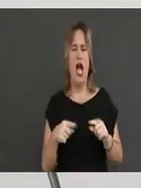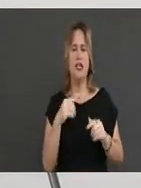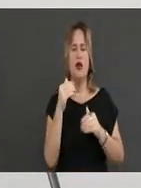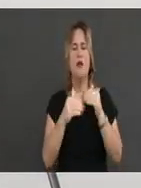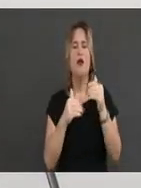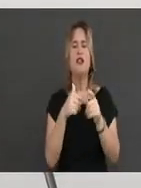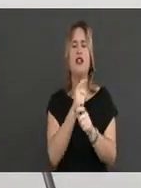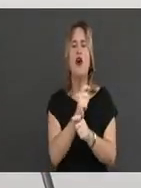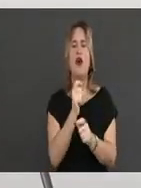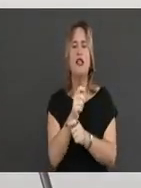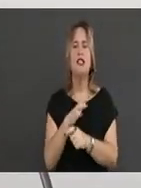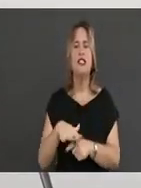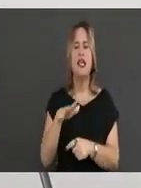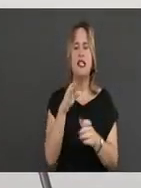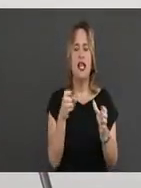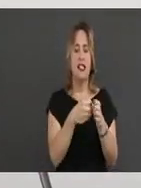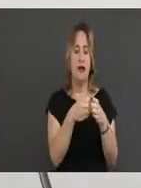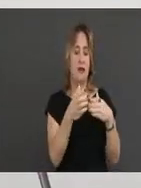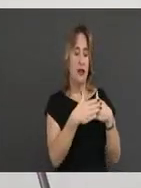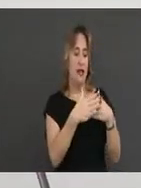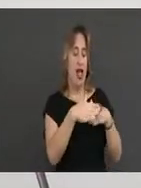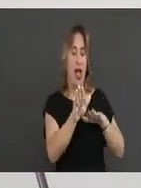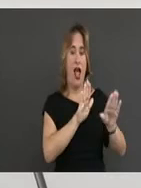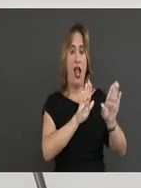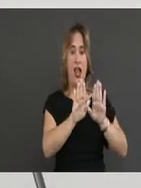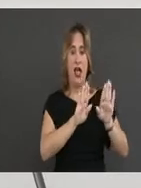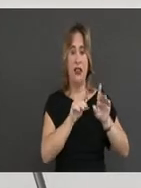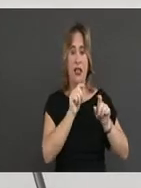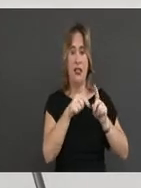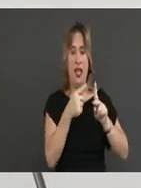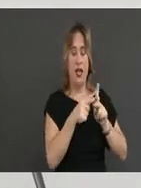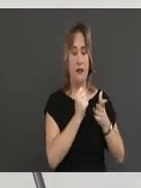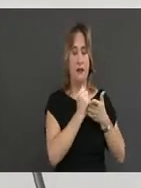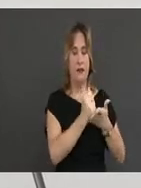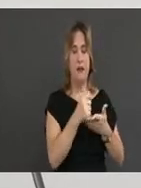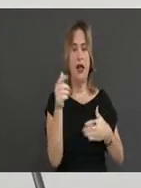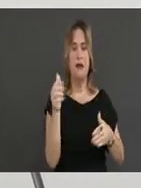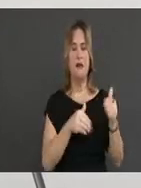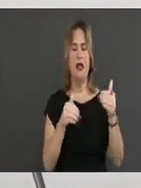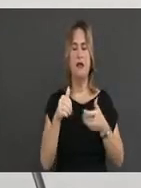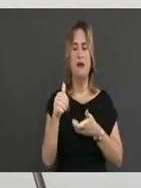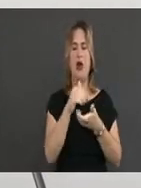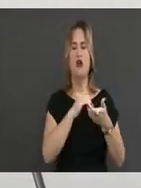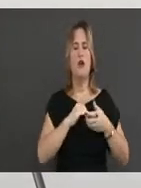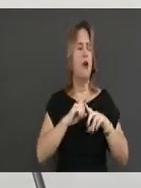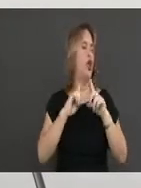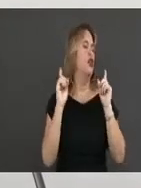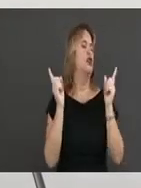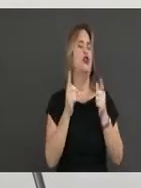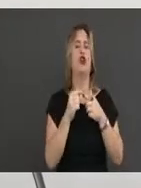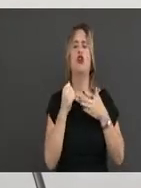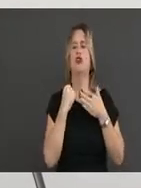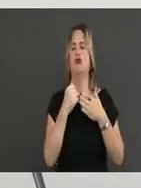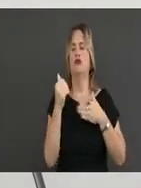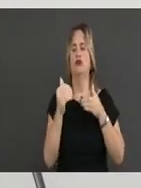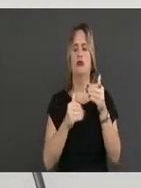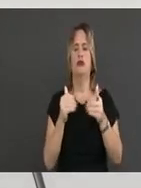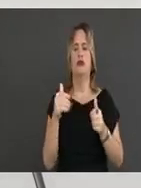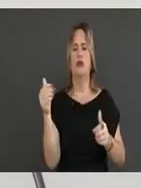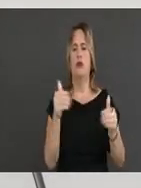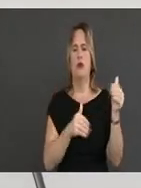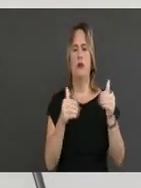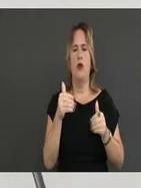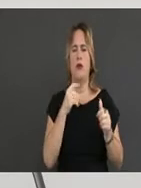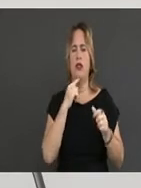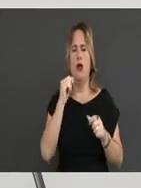de capacitación a las unidades de comercio que van a brindar este servicio. Ahí participaron los compañeros, todos los que intervienen en el proceso. Participamos